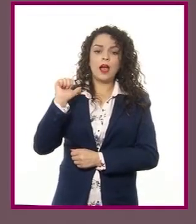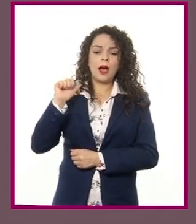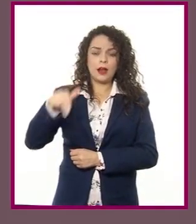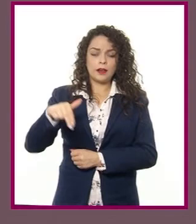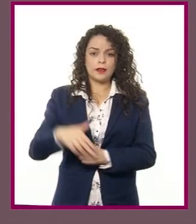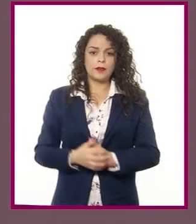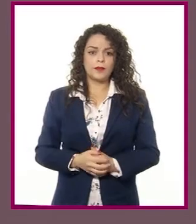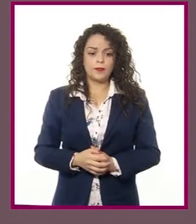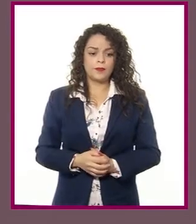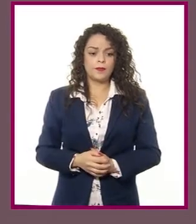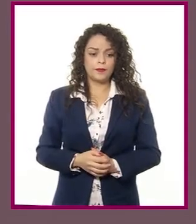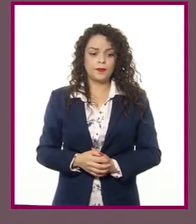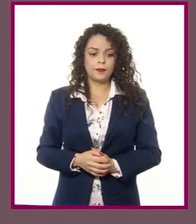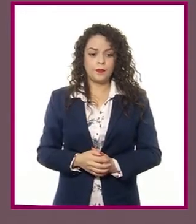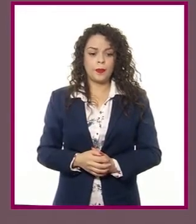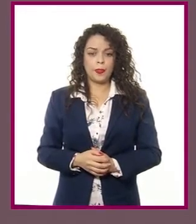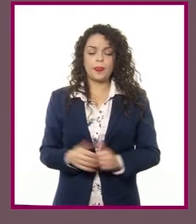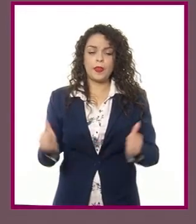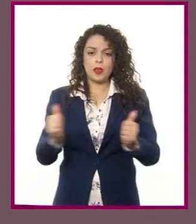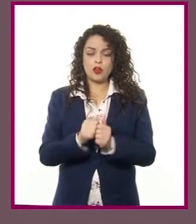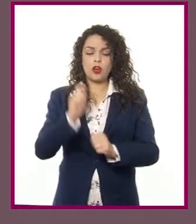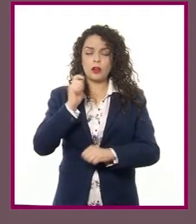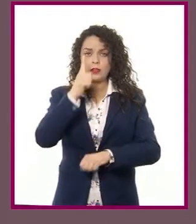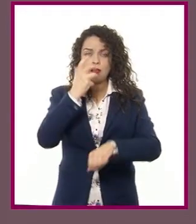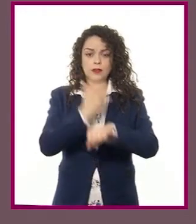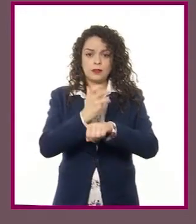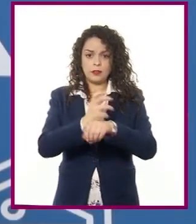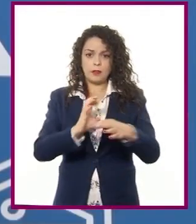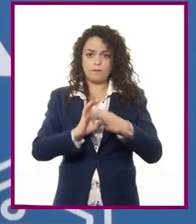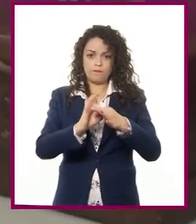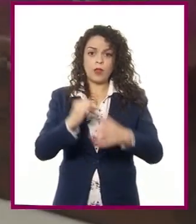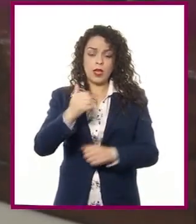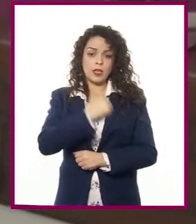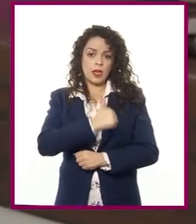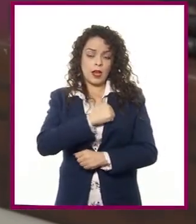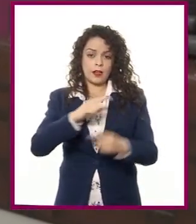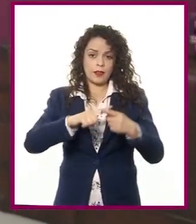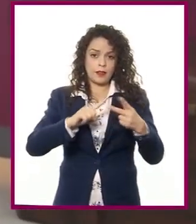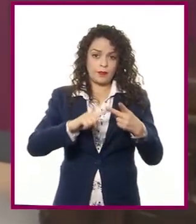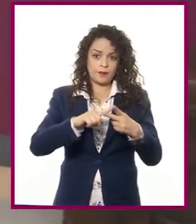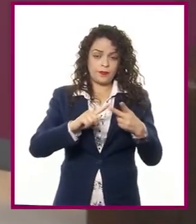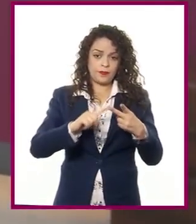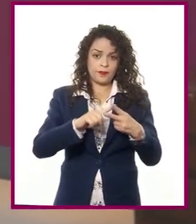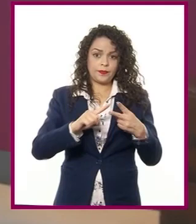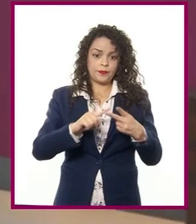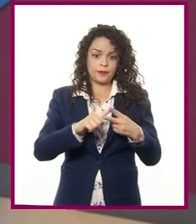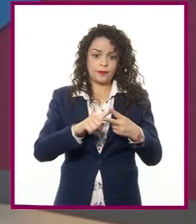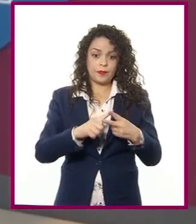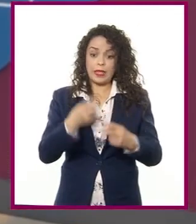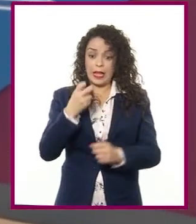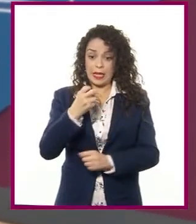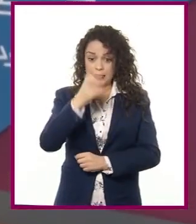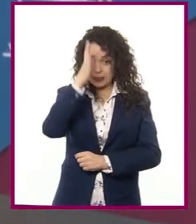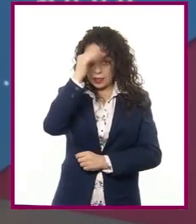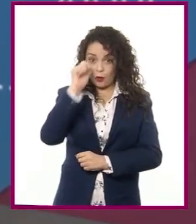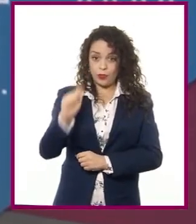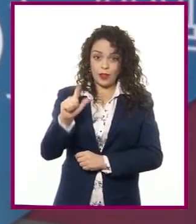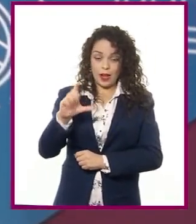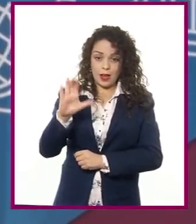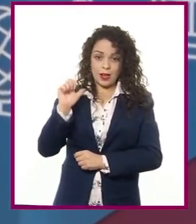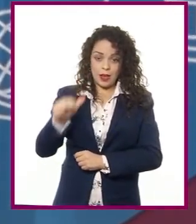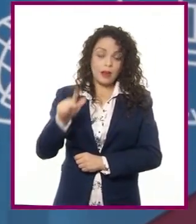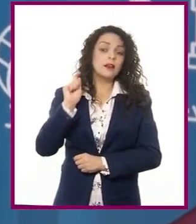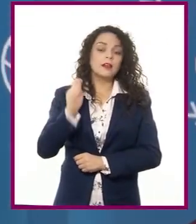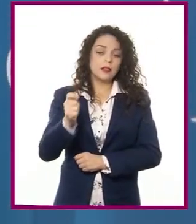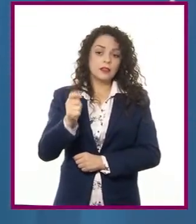TLCAN, en colaboración con los Estados Unidos de América y Canadá. Este tratado traía la promesa de